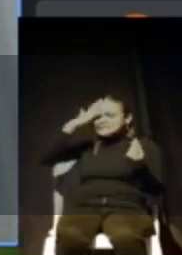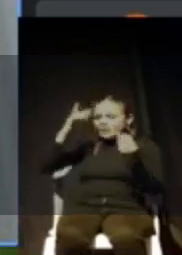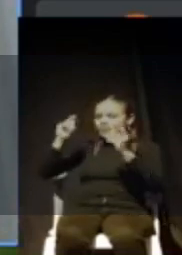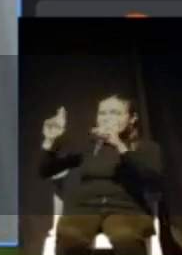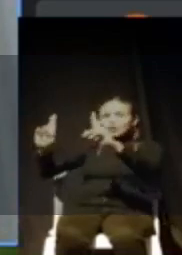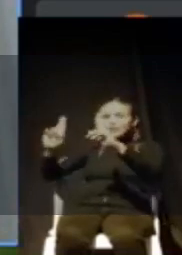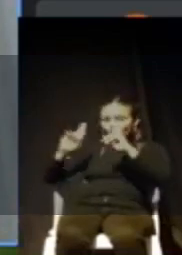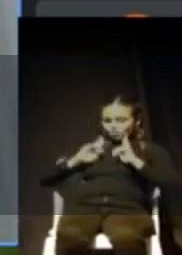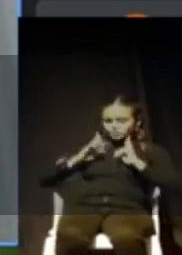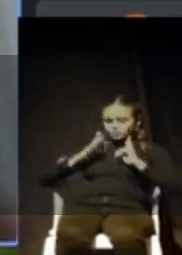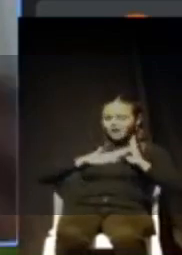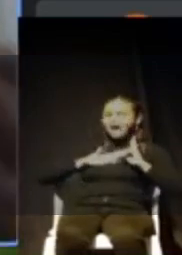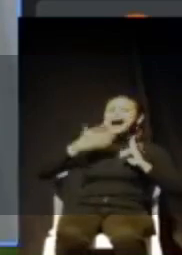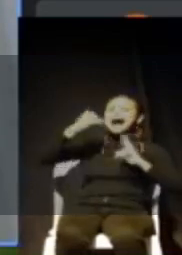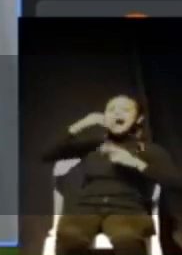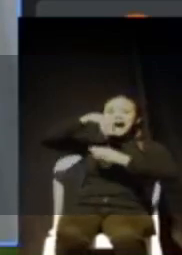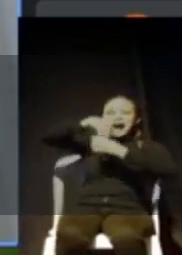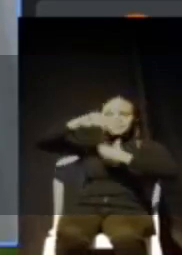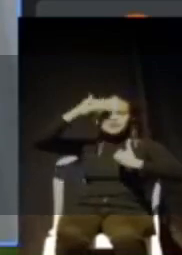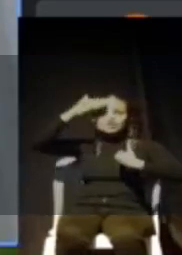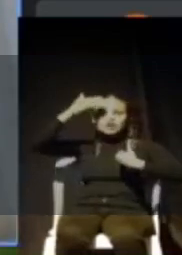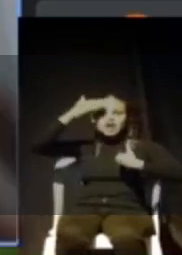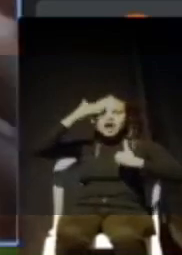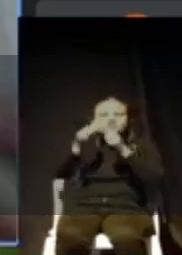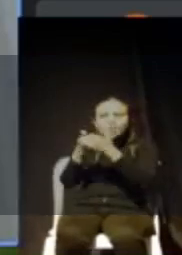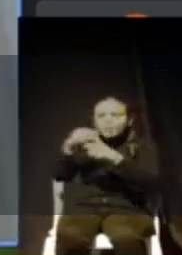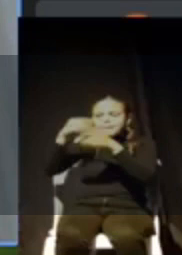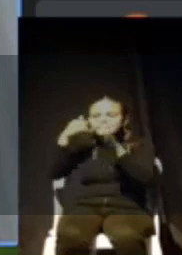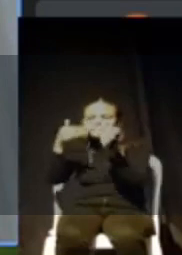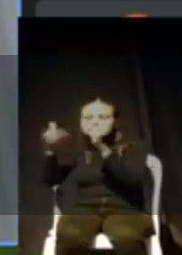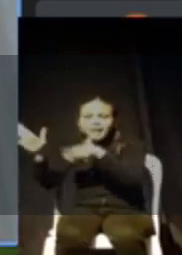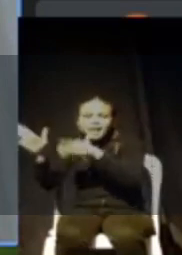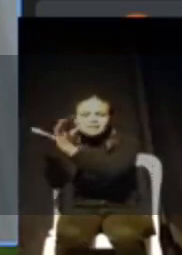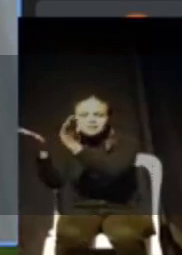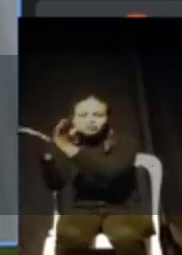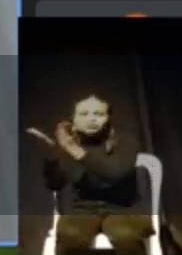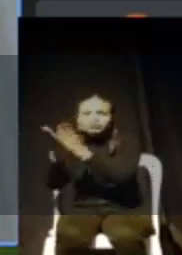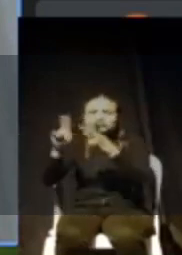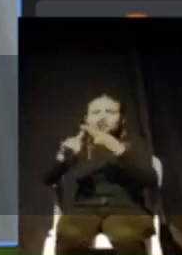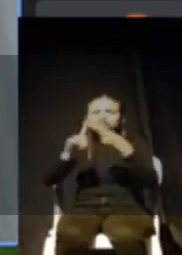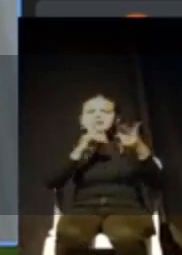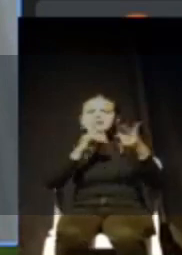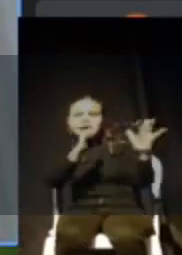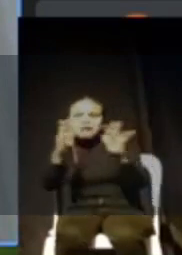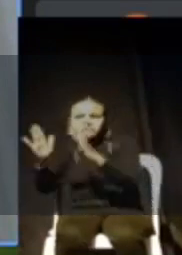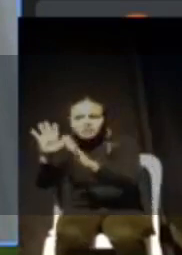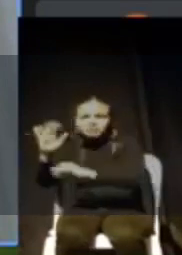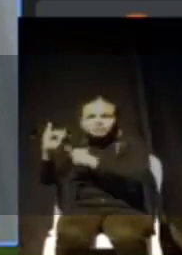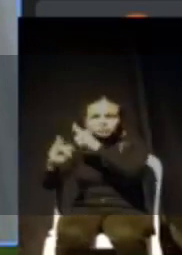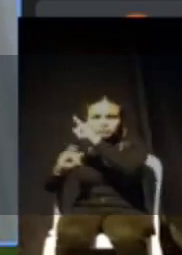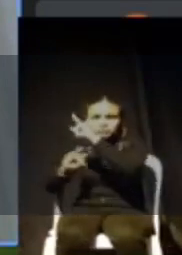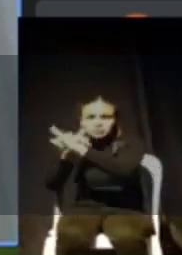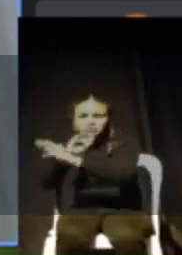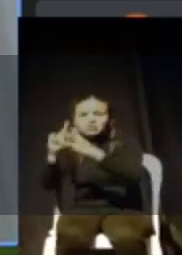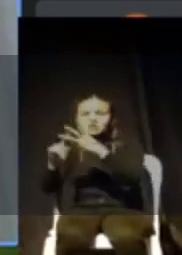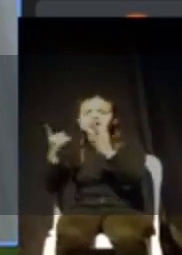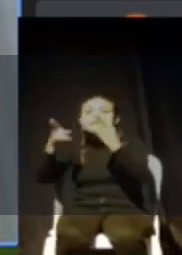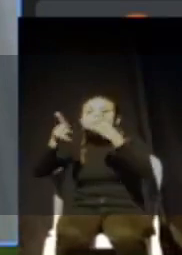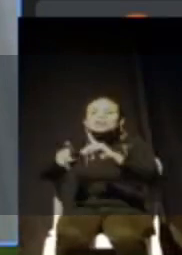conciencia personal a través de los planes de estudios, la cátedra de estudios afrocolombianos y las políticas curriculares oficiales y